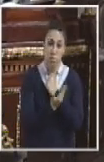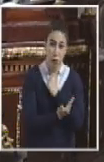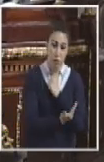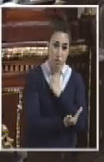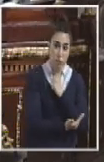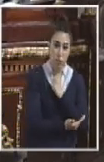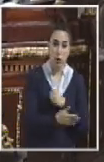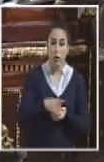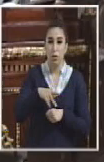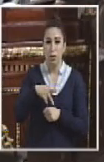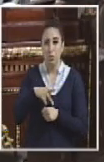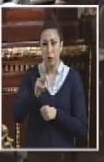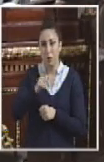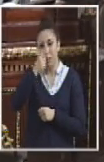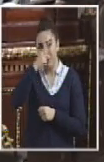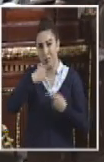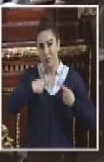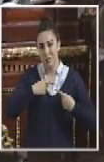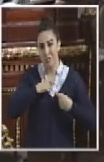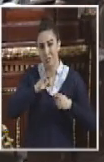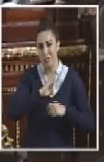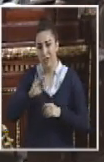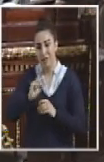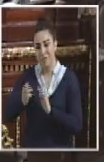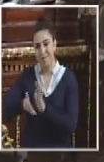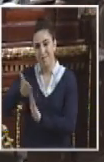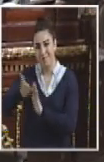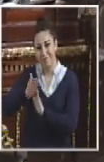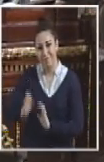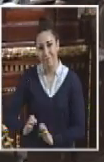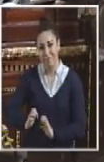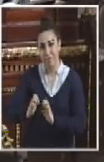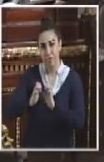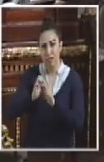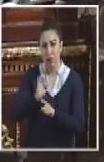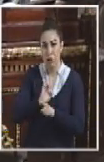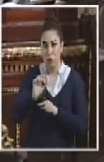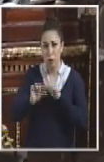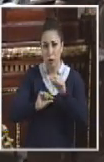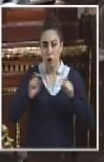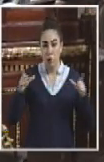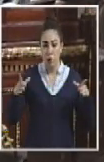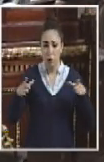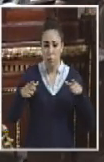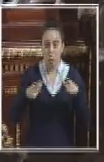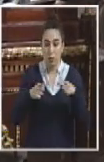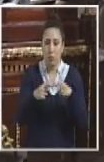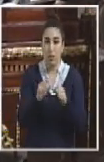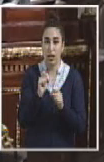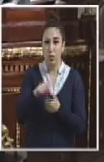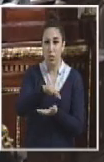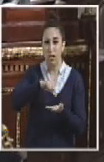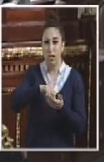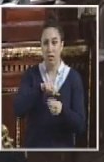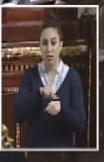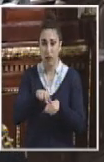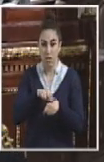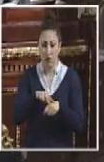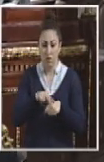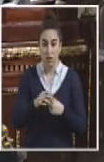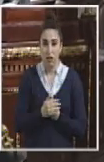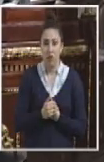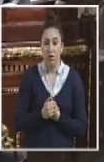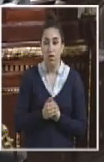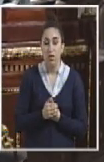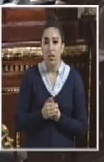directamente necesidades humanas. Es decir, estamos asfixiando el planeta poco a poco. Como ya he expresado en